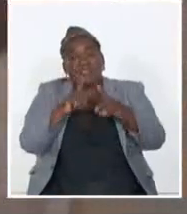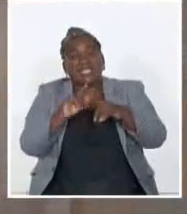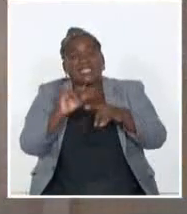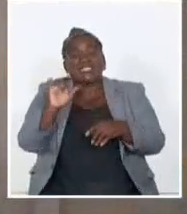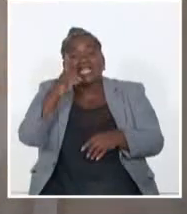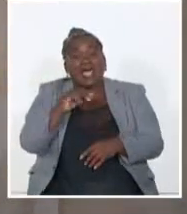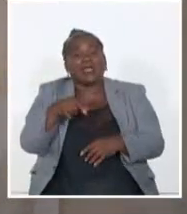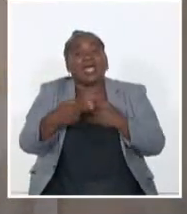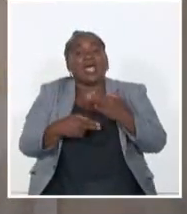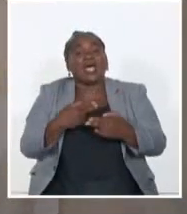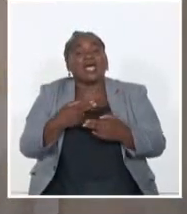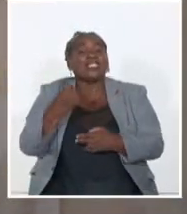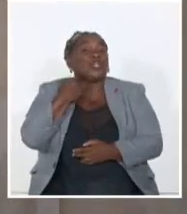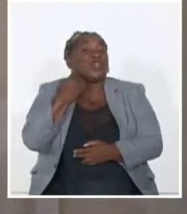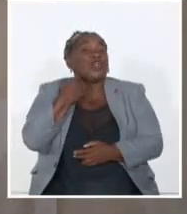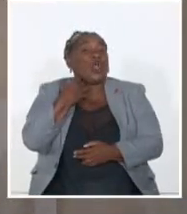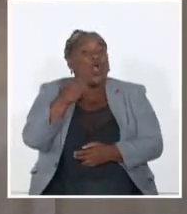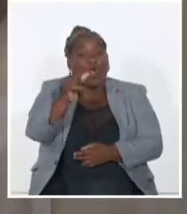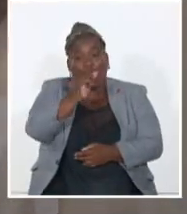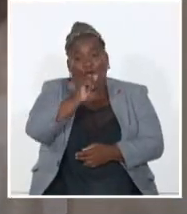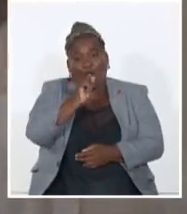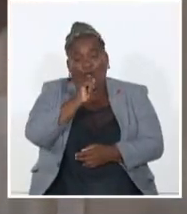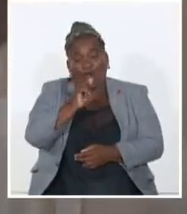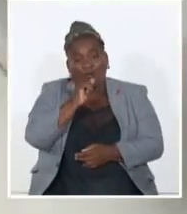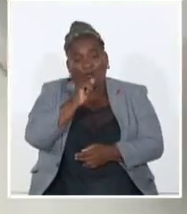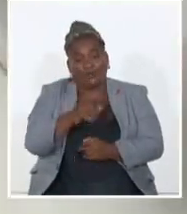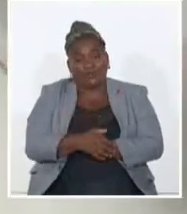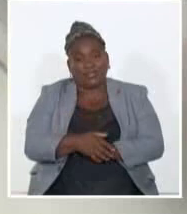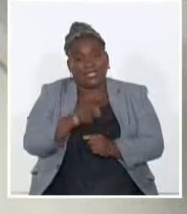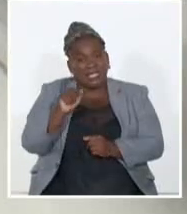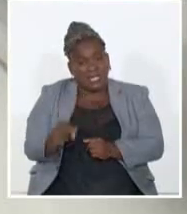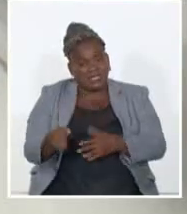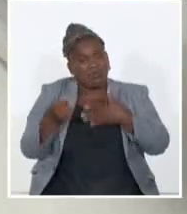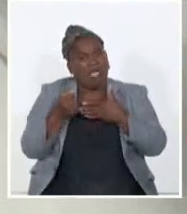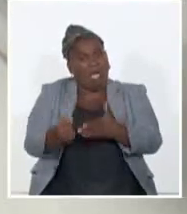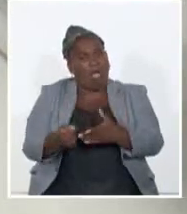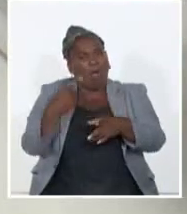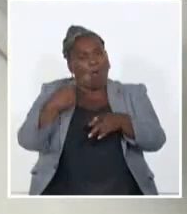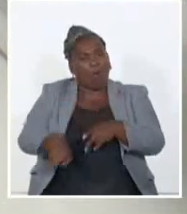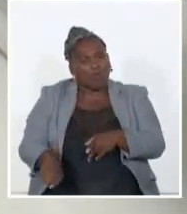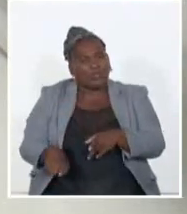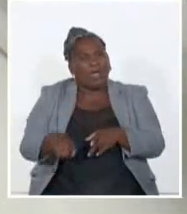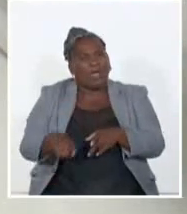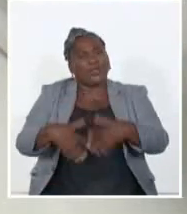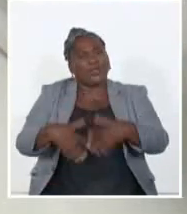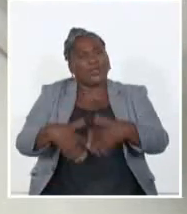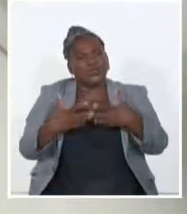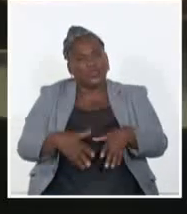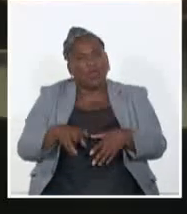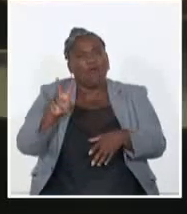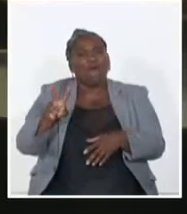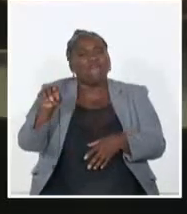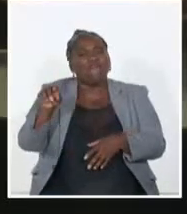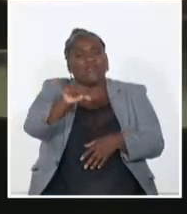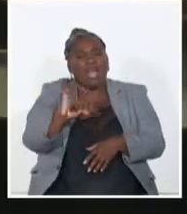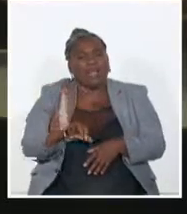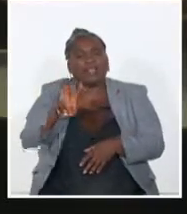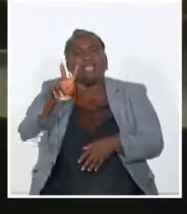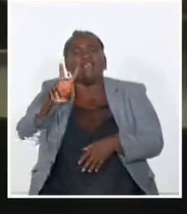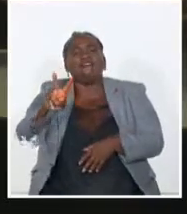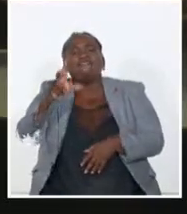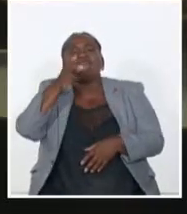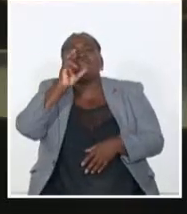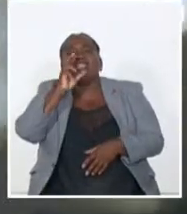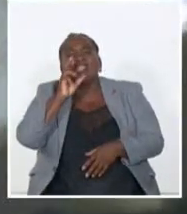y rectificado. La materia prima posibilita otras producciones como vinagre, vinos, alcoholes de diferentes tipos,